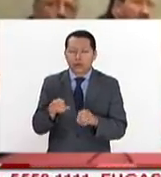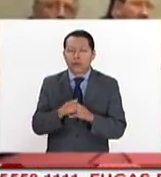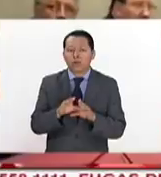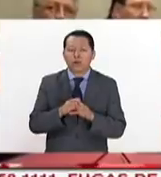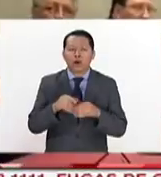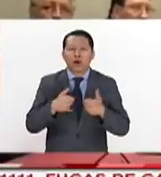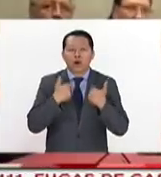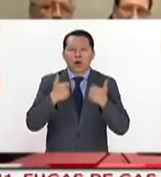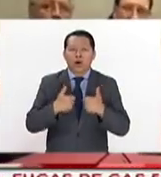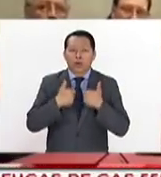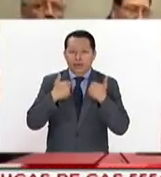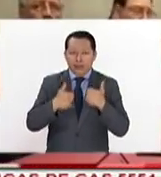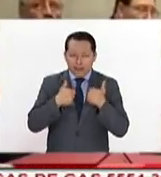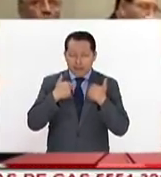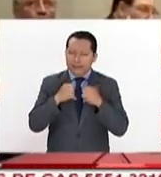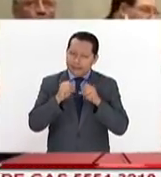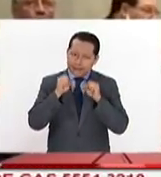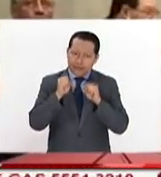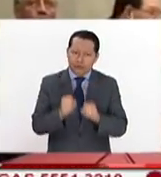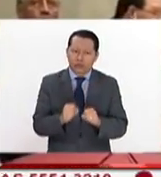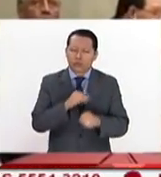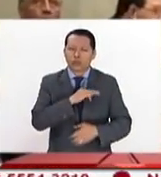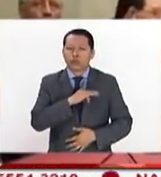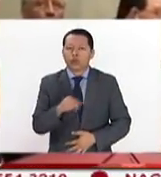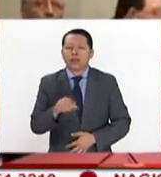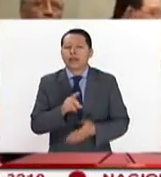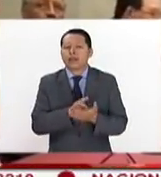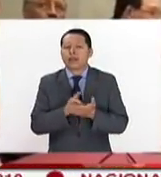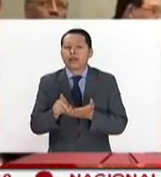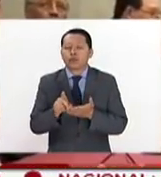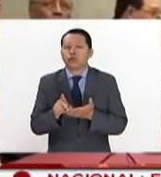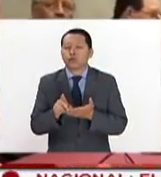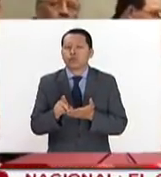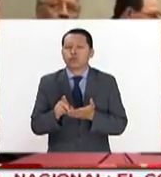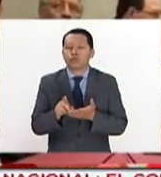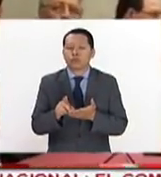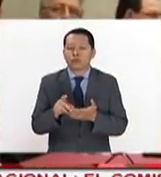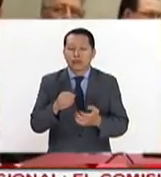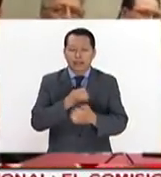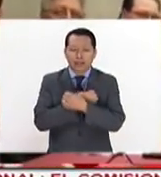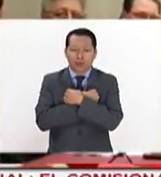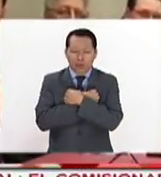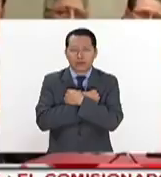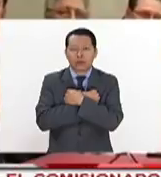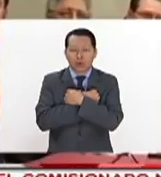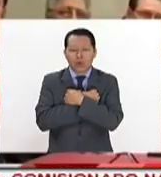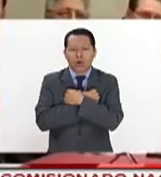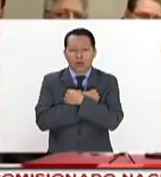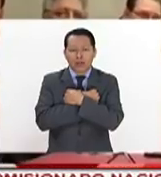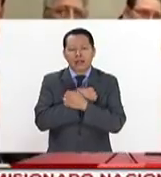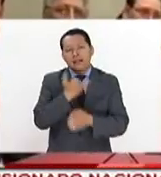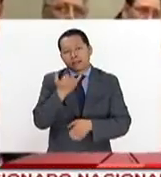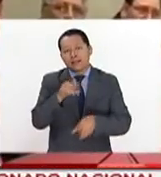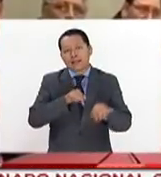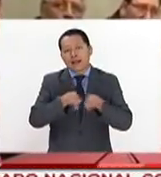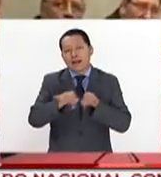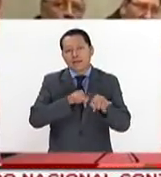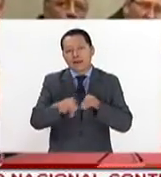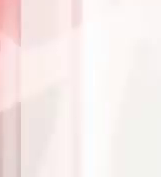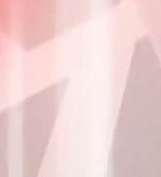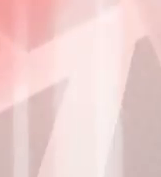los jóvenes el derecho a la educación y al trabajo.